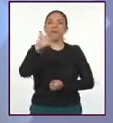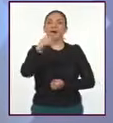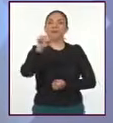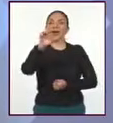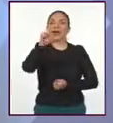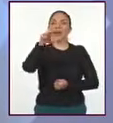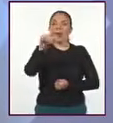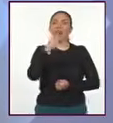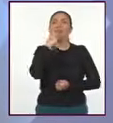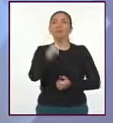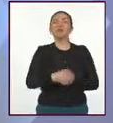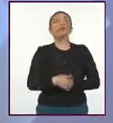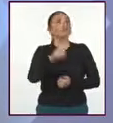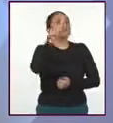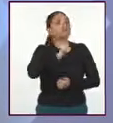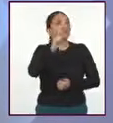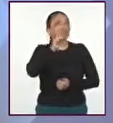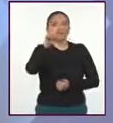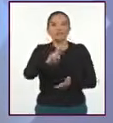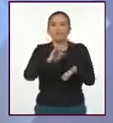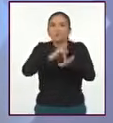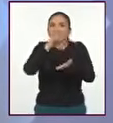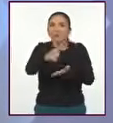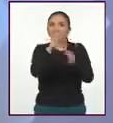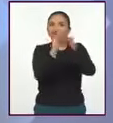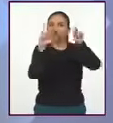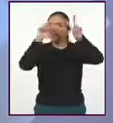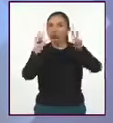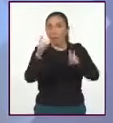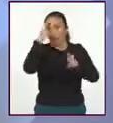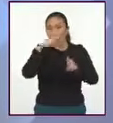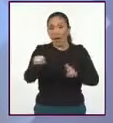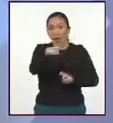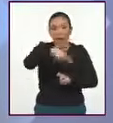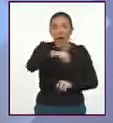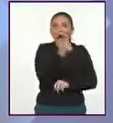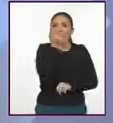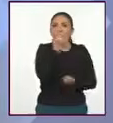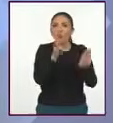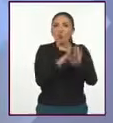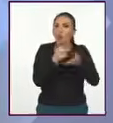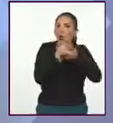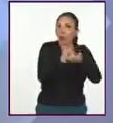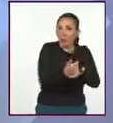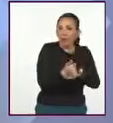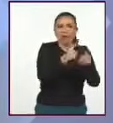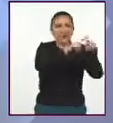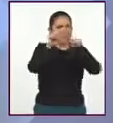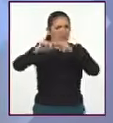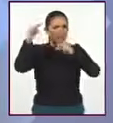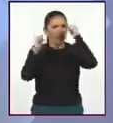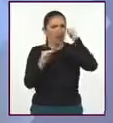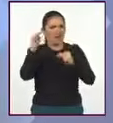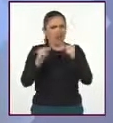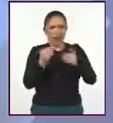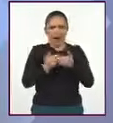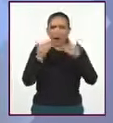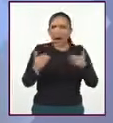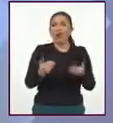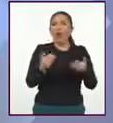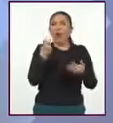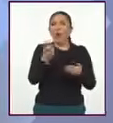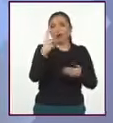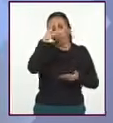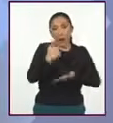comenta: siempre se agradece trabajar temas relacionados con nuestros estudiantes de los diferentes niveles de actualidad y que siempre favorece